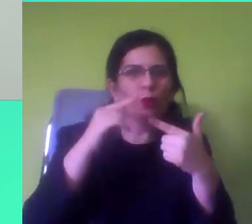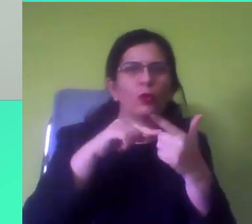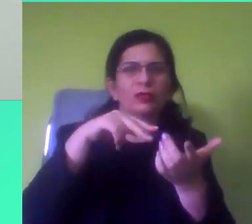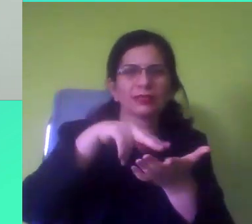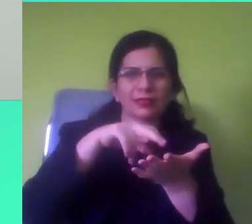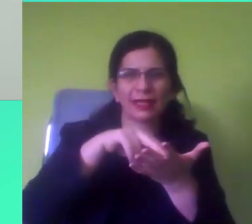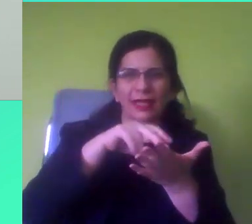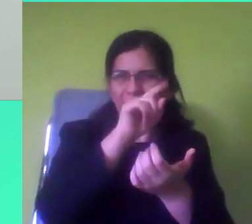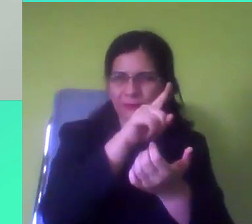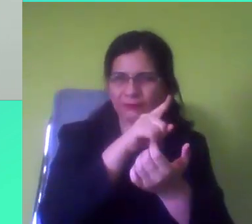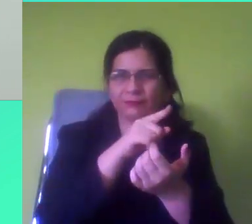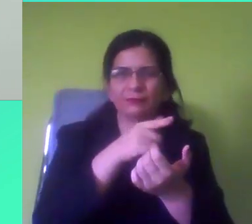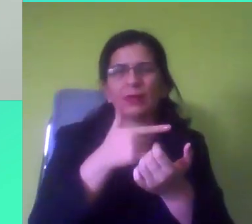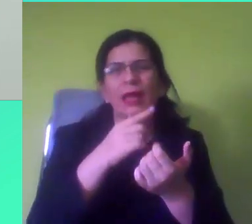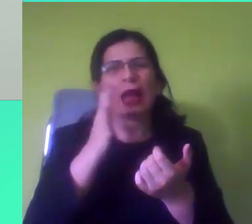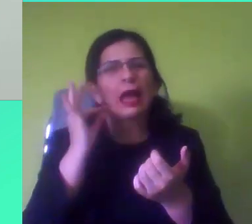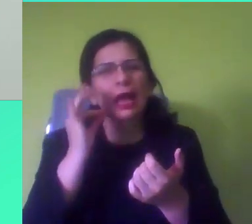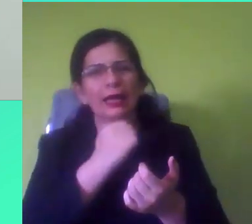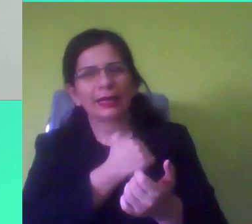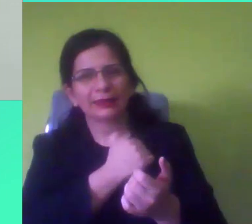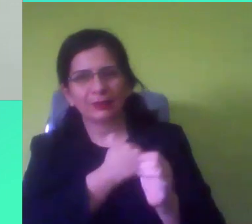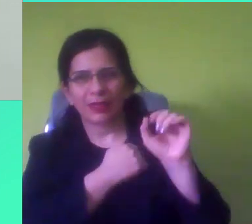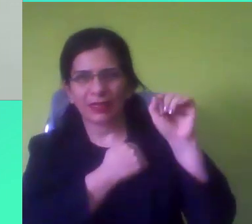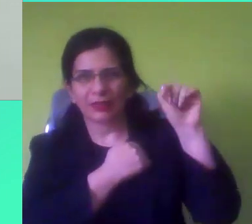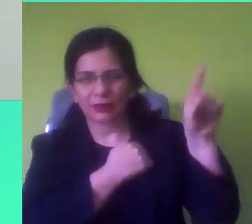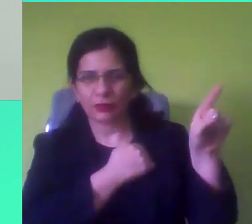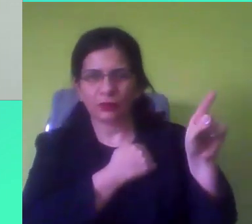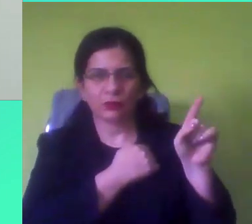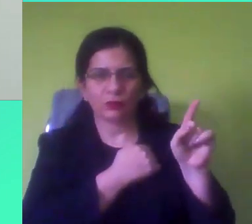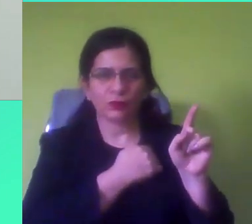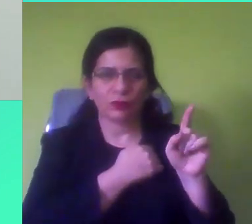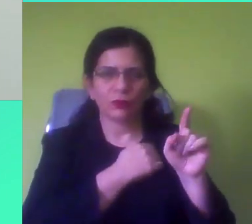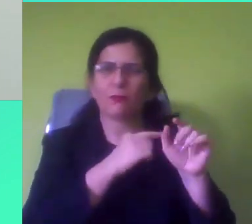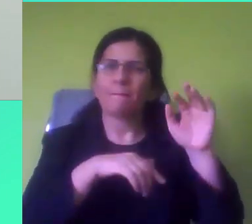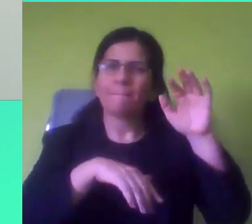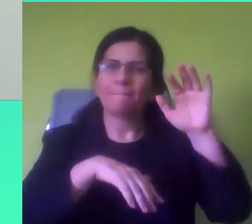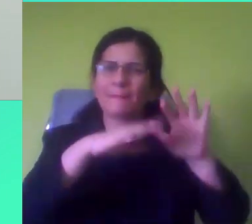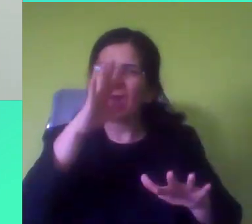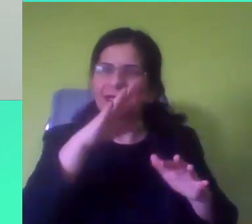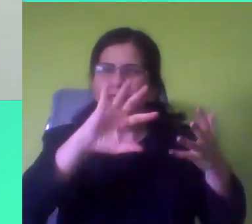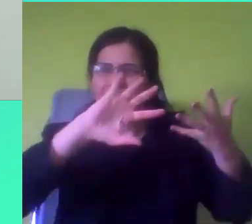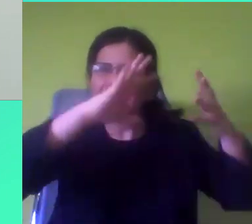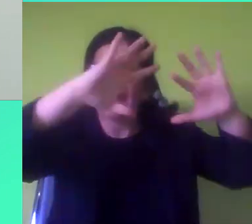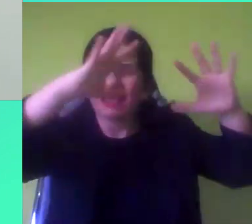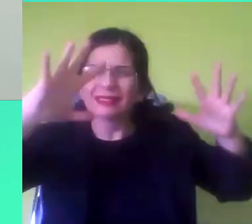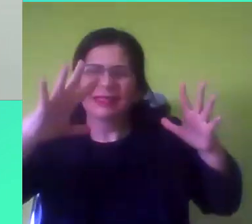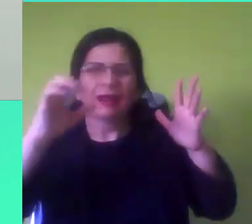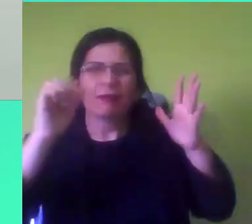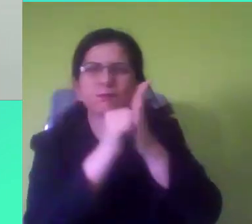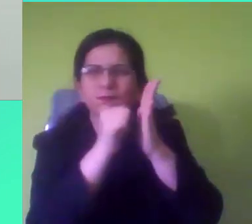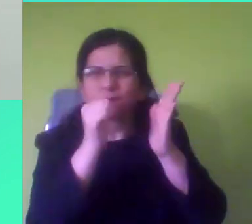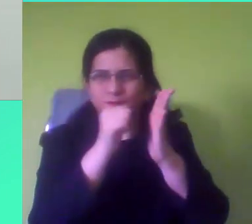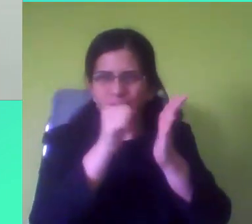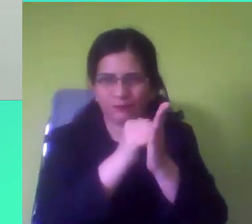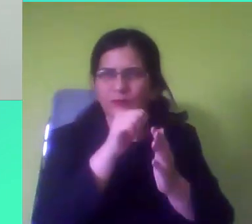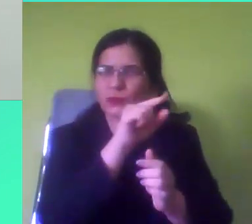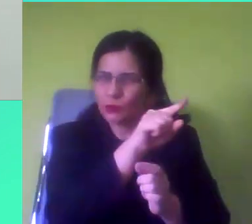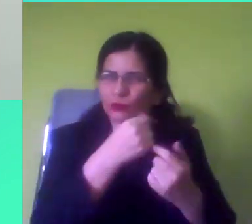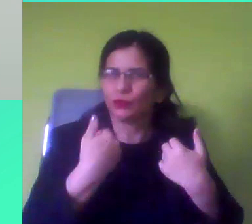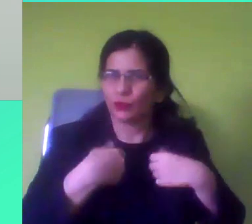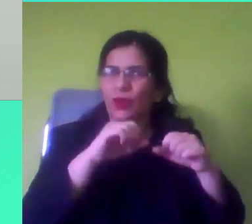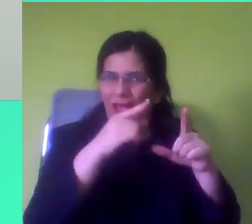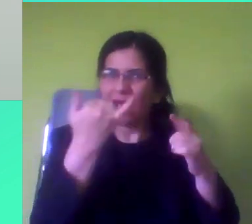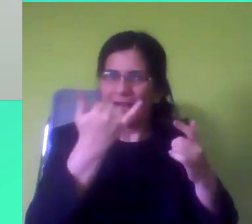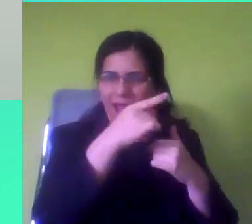de Salta, un poco de Catamarca, predominan los glaciares de escombros, los glaciares que habló Lucas